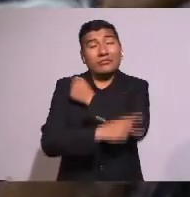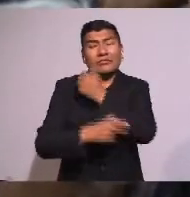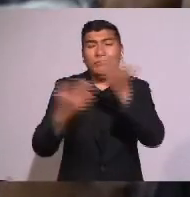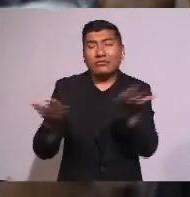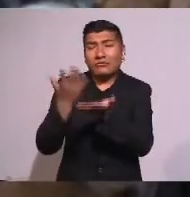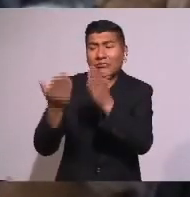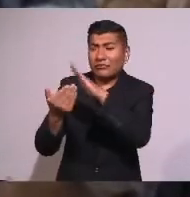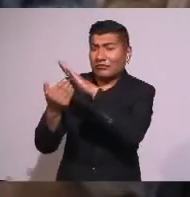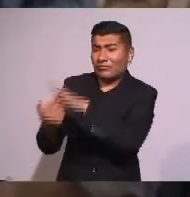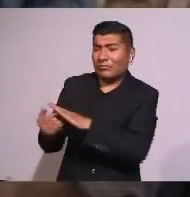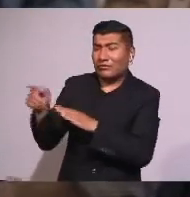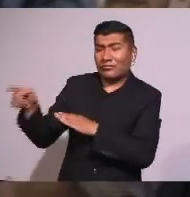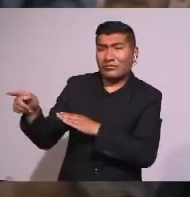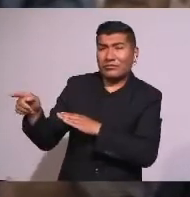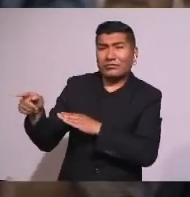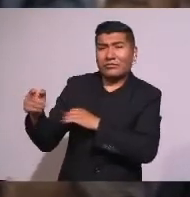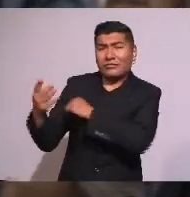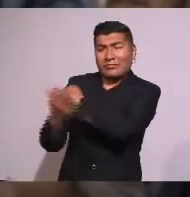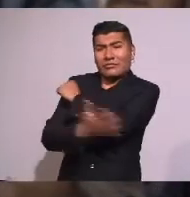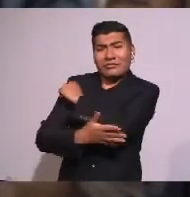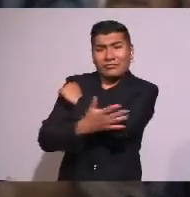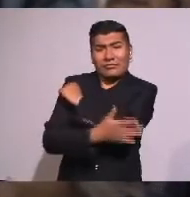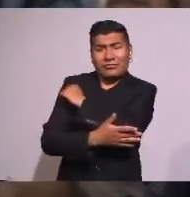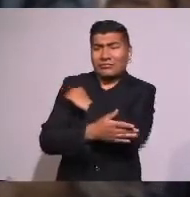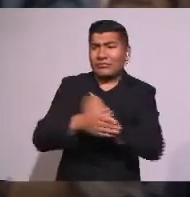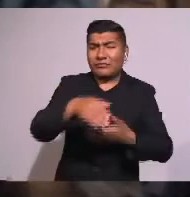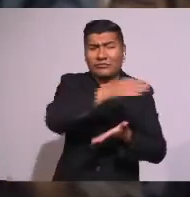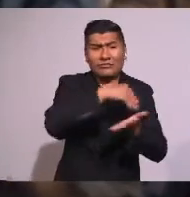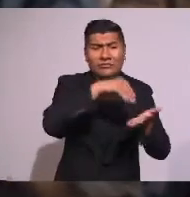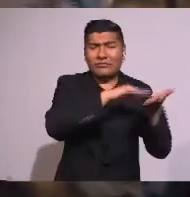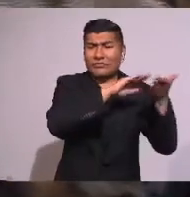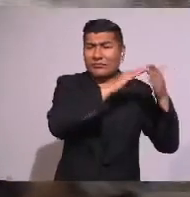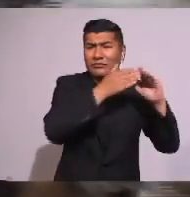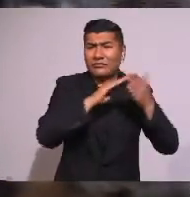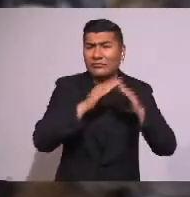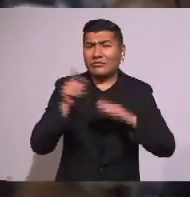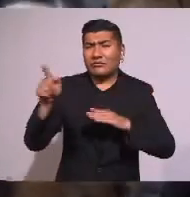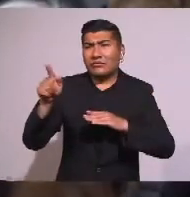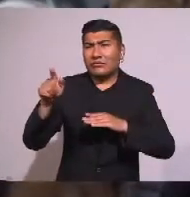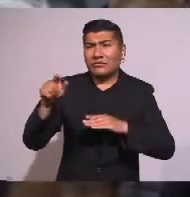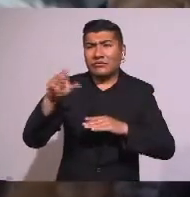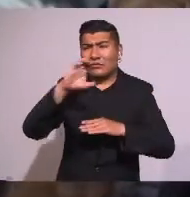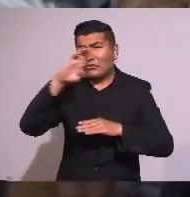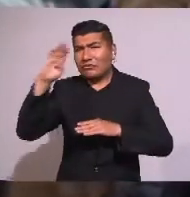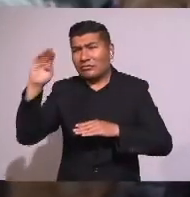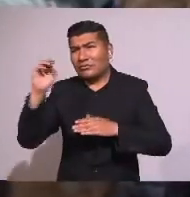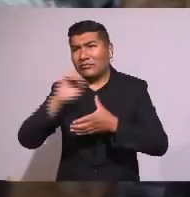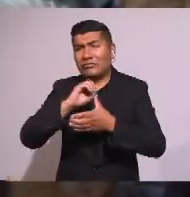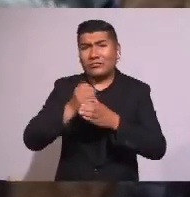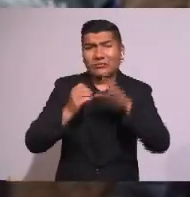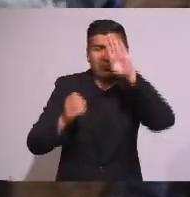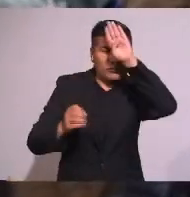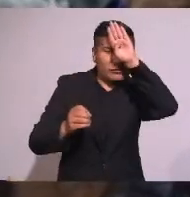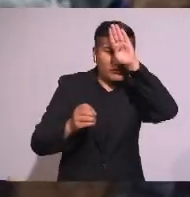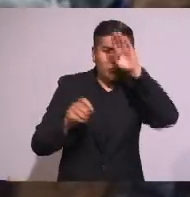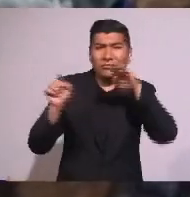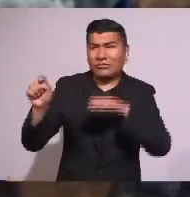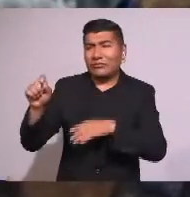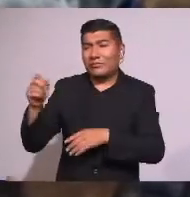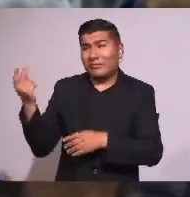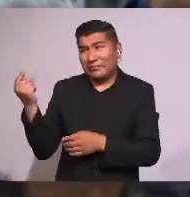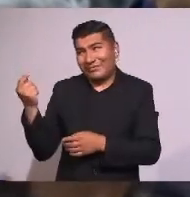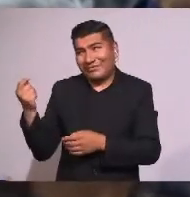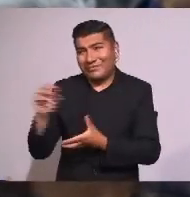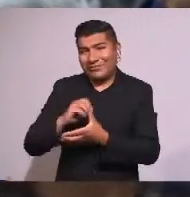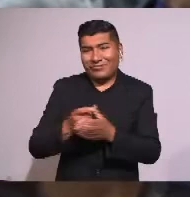discrimina si eres del campo o de la ciudad, si eres de oriente u occidente, si eres rico o eres